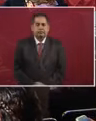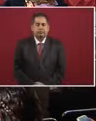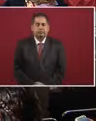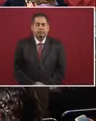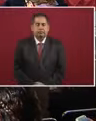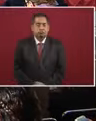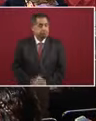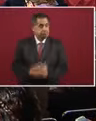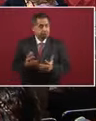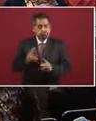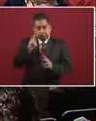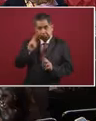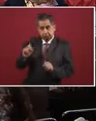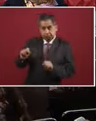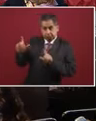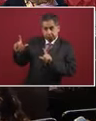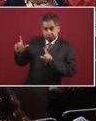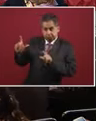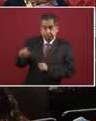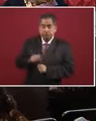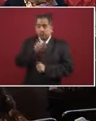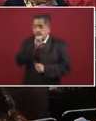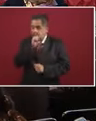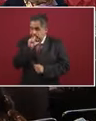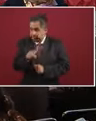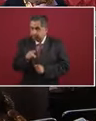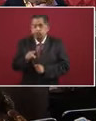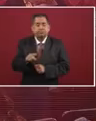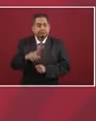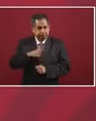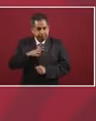Bueno, se está haciendo también ya